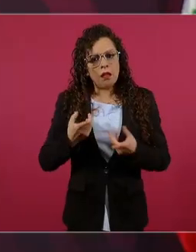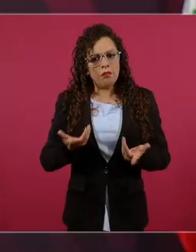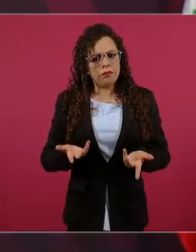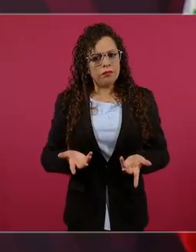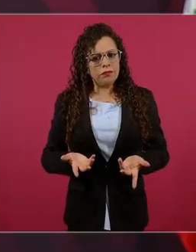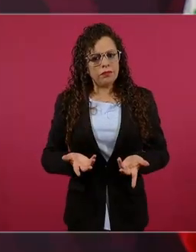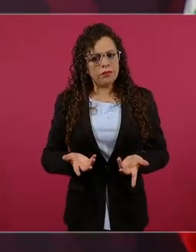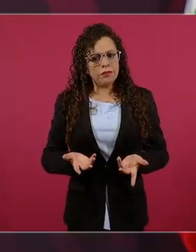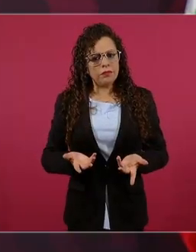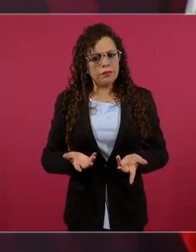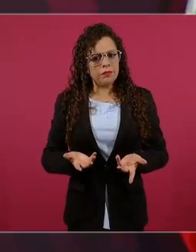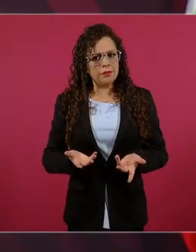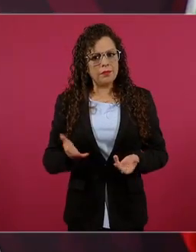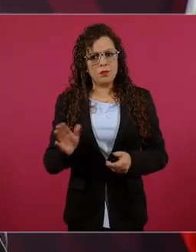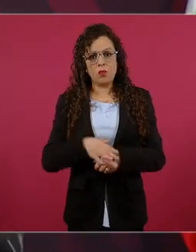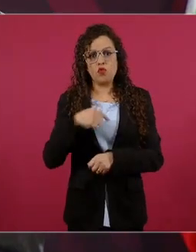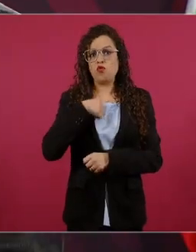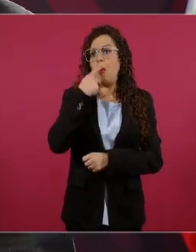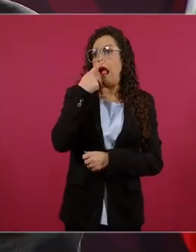Que no se